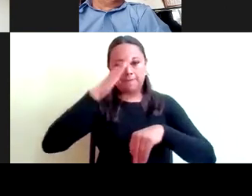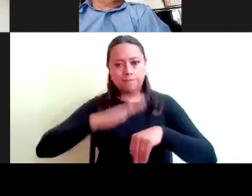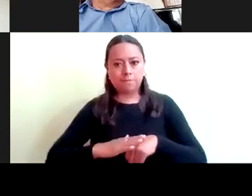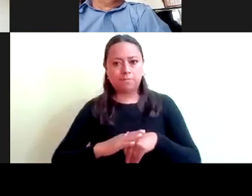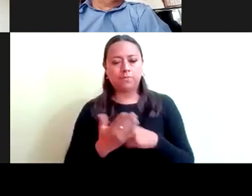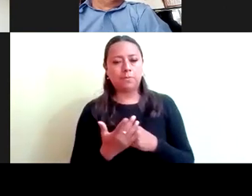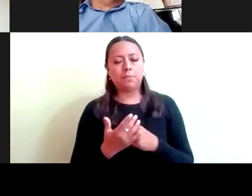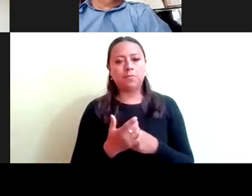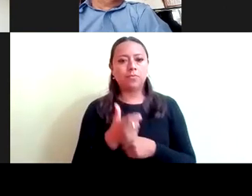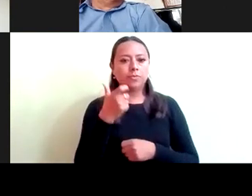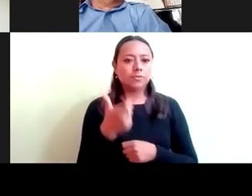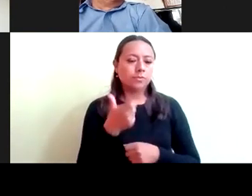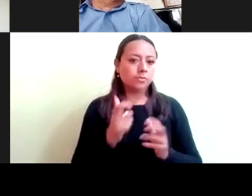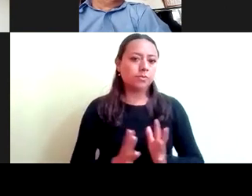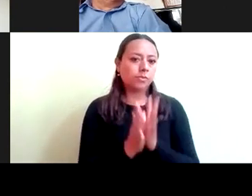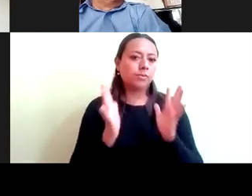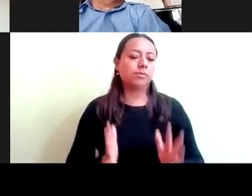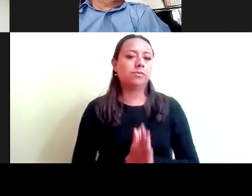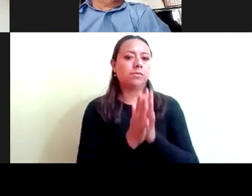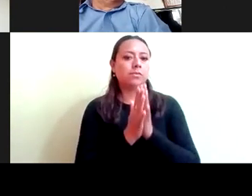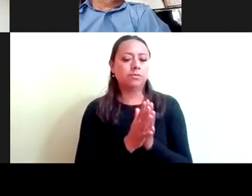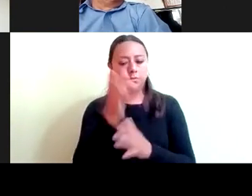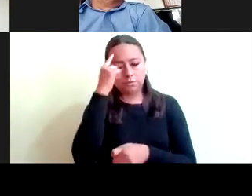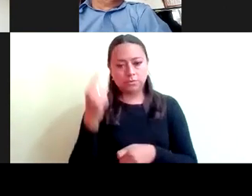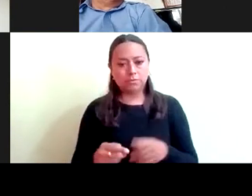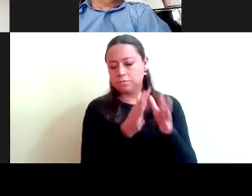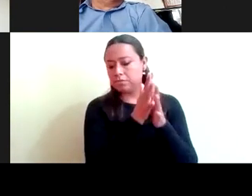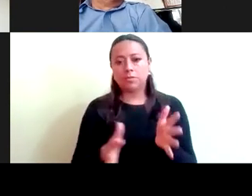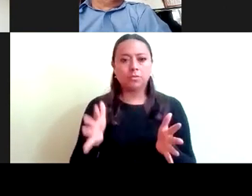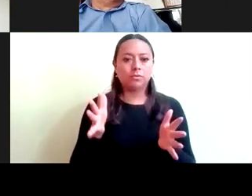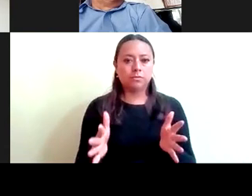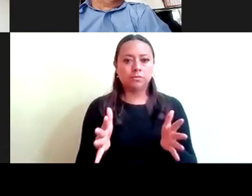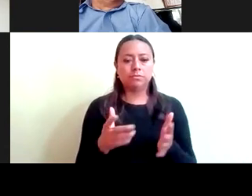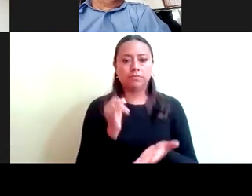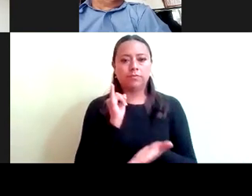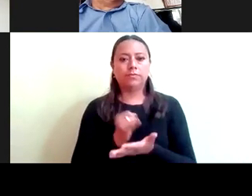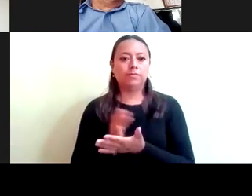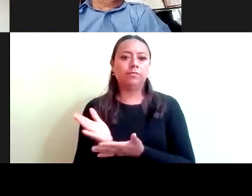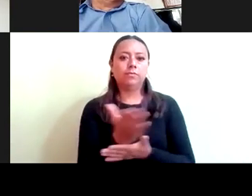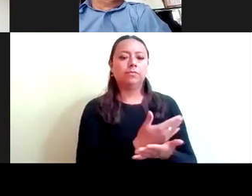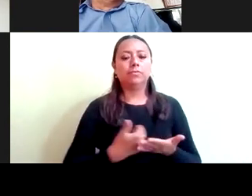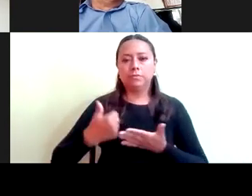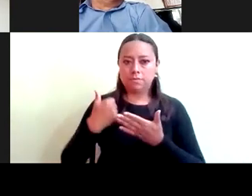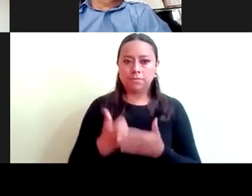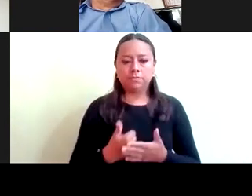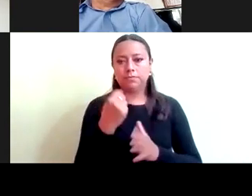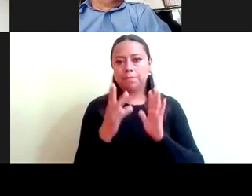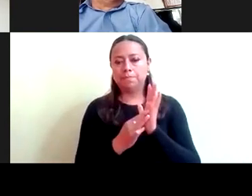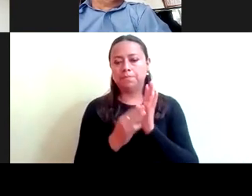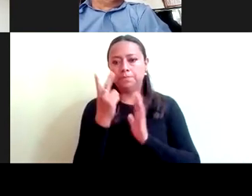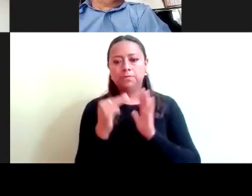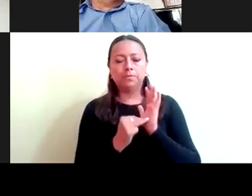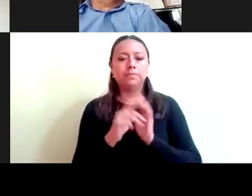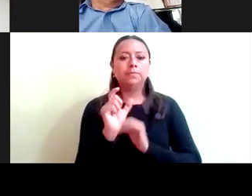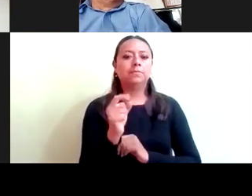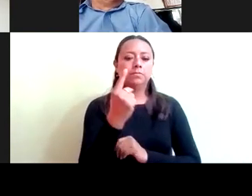del presupuesto participativo para el ejercicio fiscal 2021, consignando un